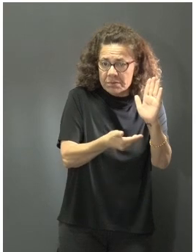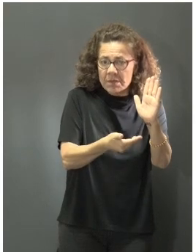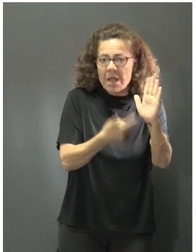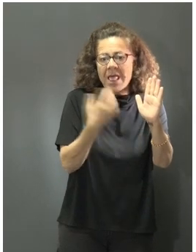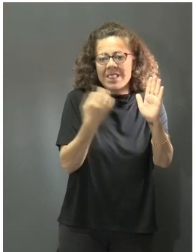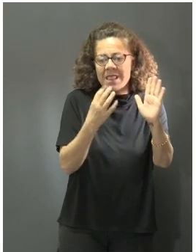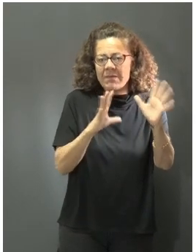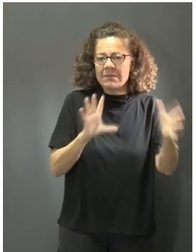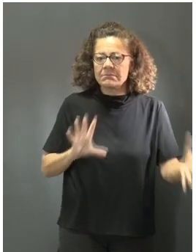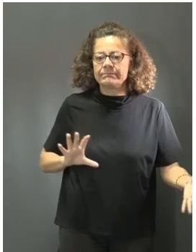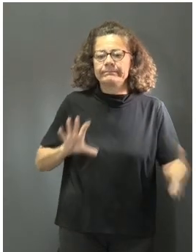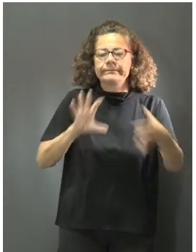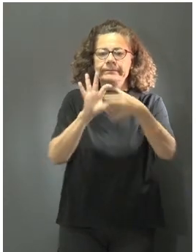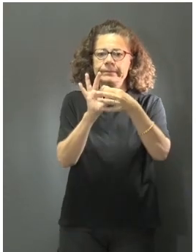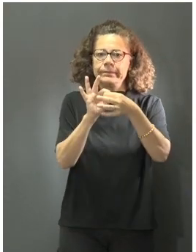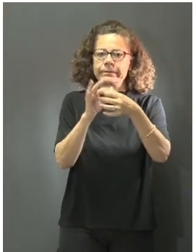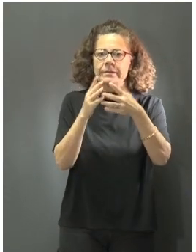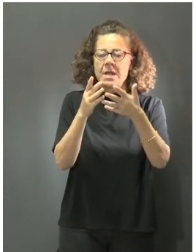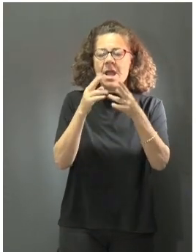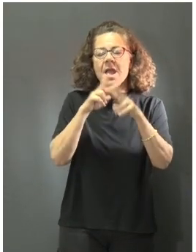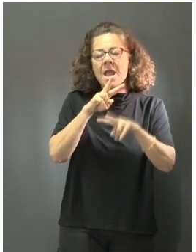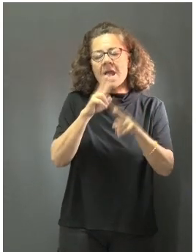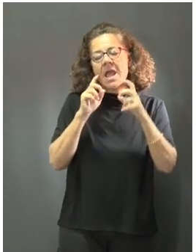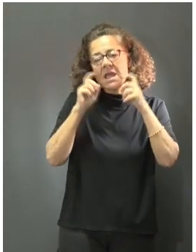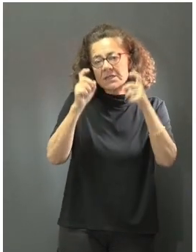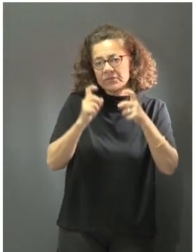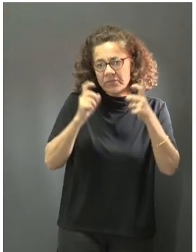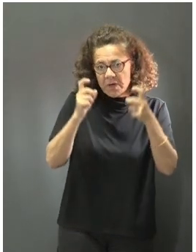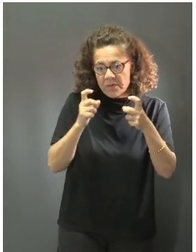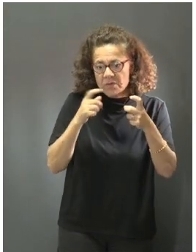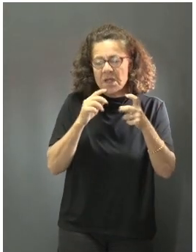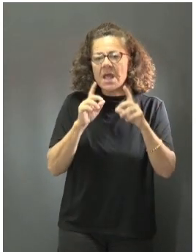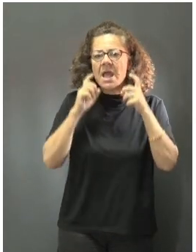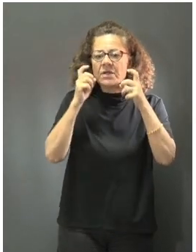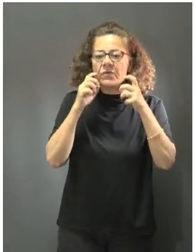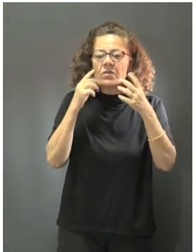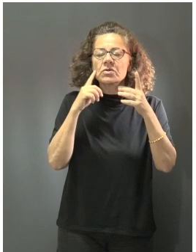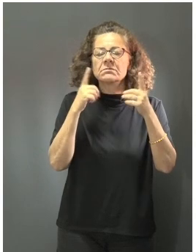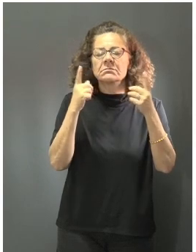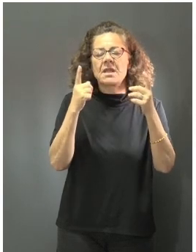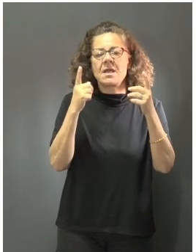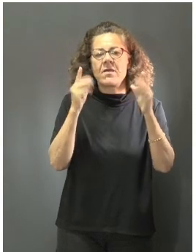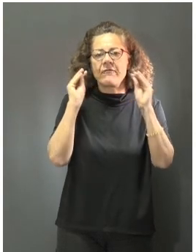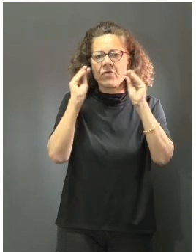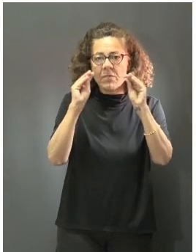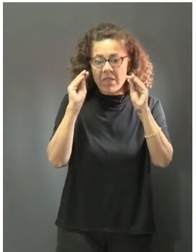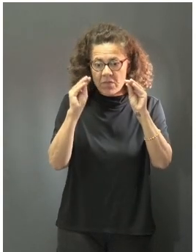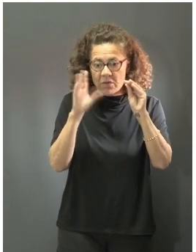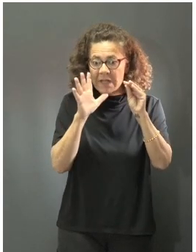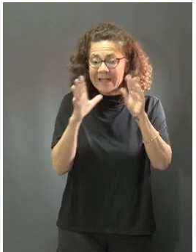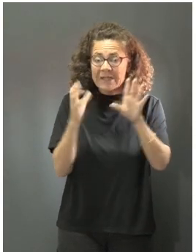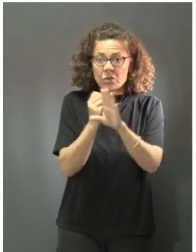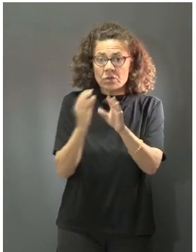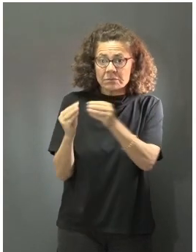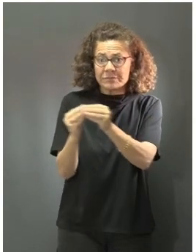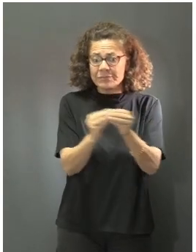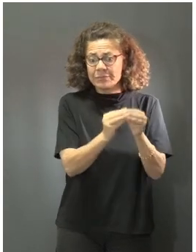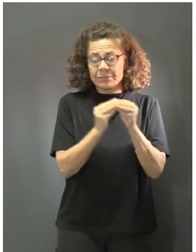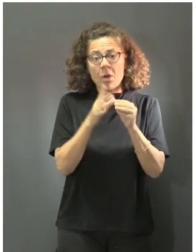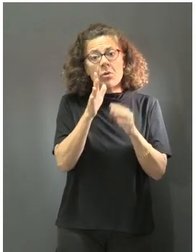aunar esfuerzos de investigación también en ese sentido, aunar esfuerzos de formación, porque o sea, la realidad